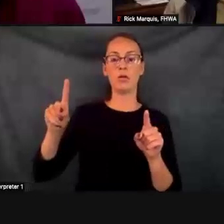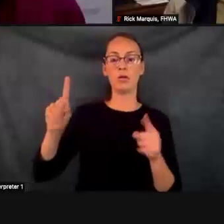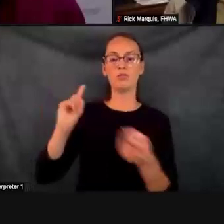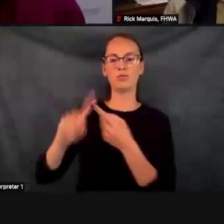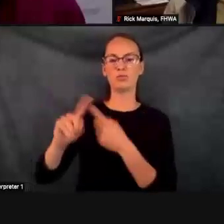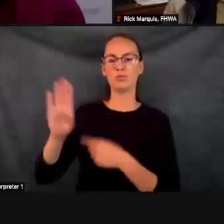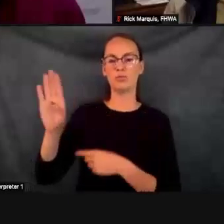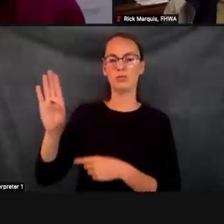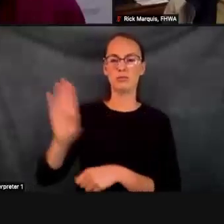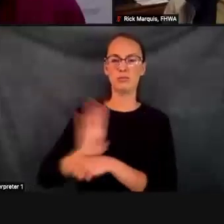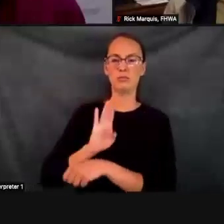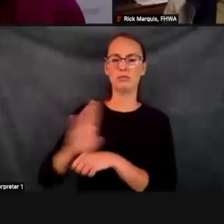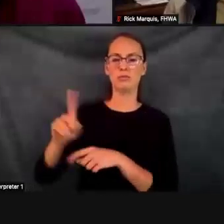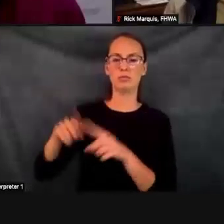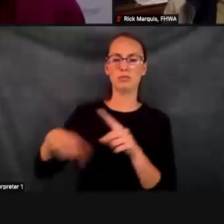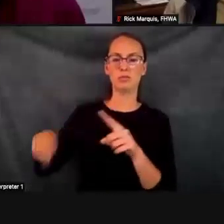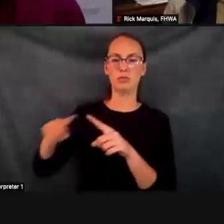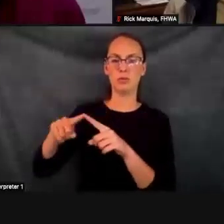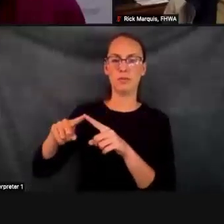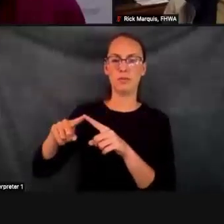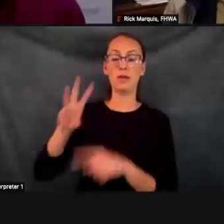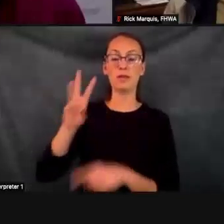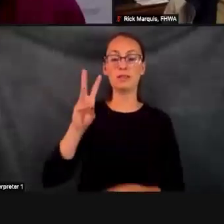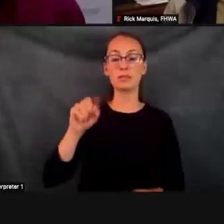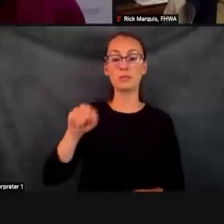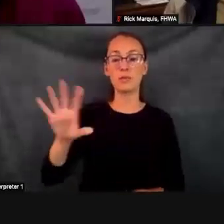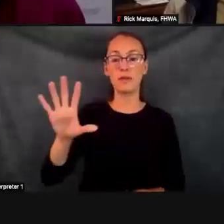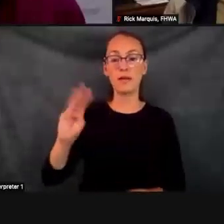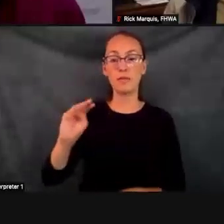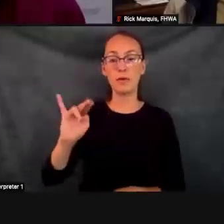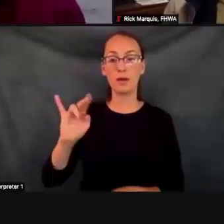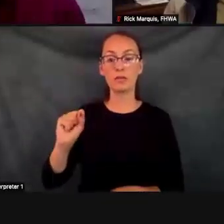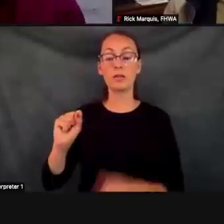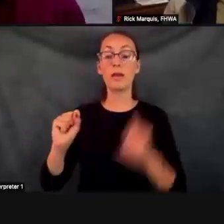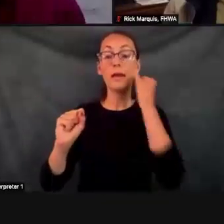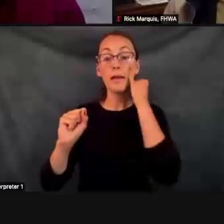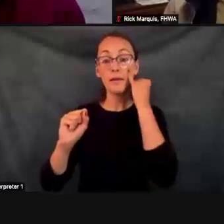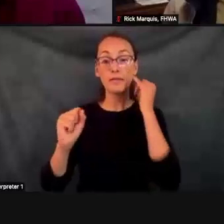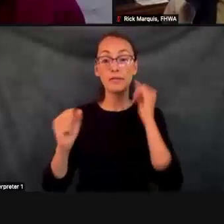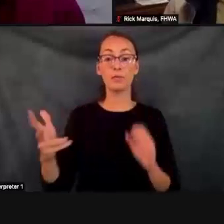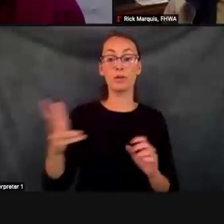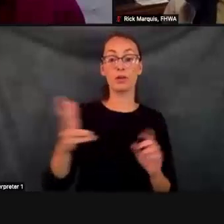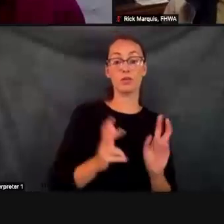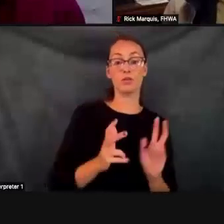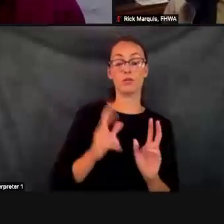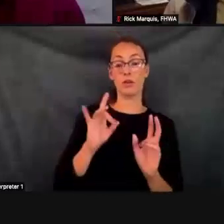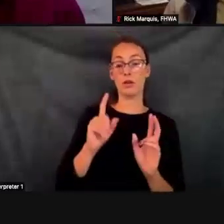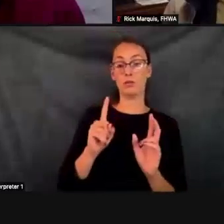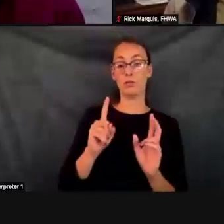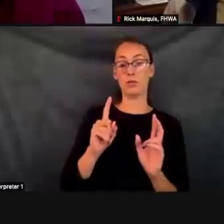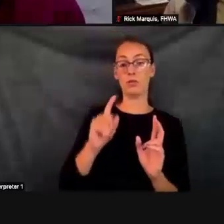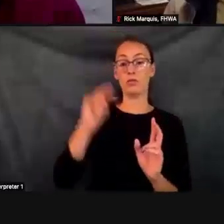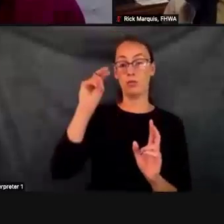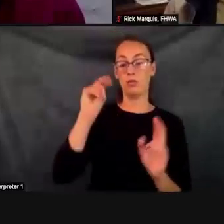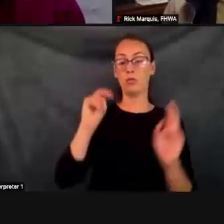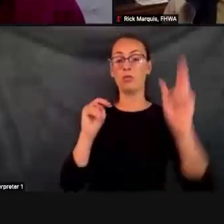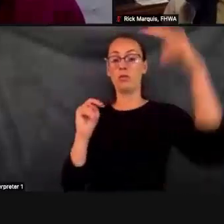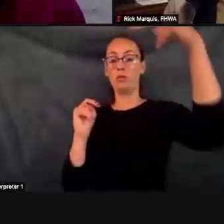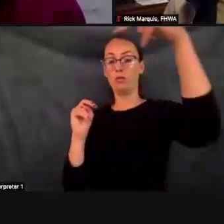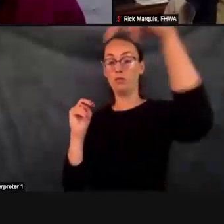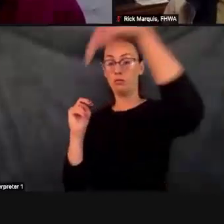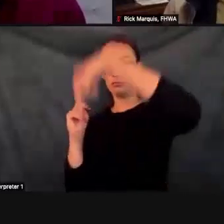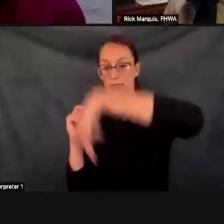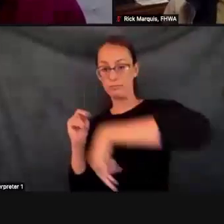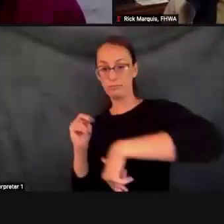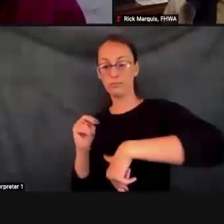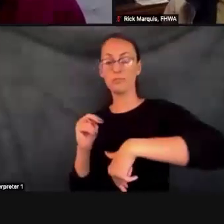¿Hasta dónde será el bucle comercial? 6.5 millas. Si toma 81 norte, el bucle comercial